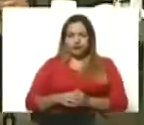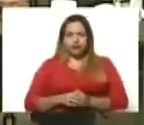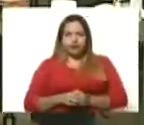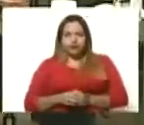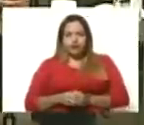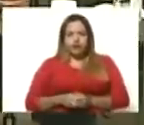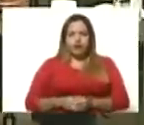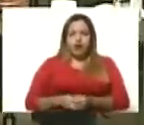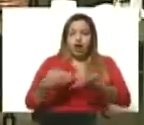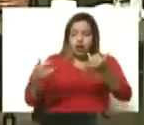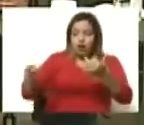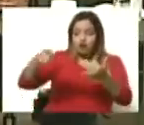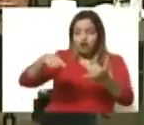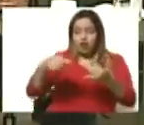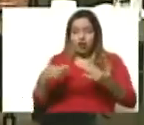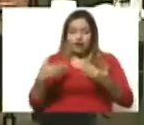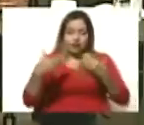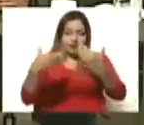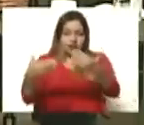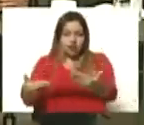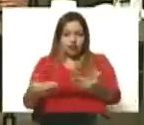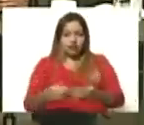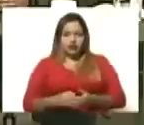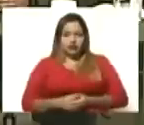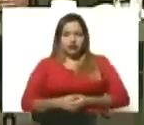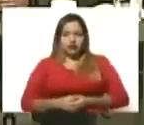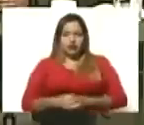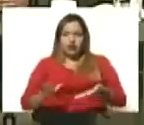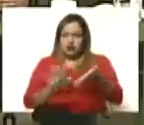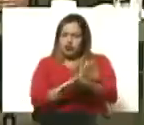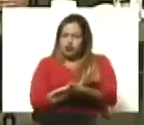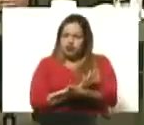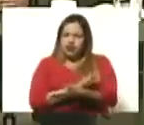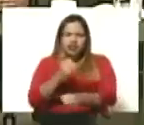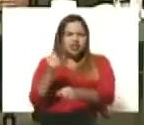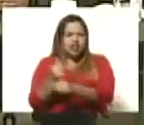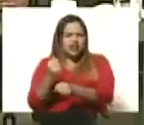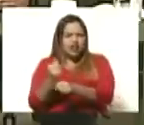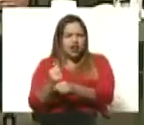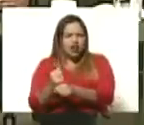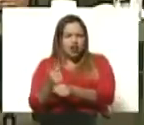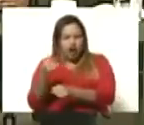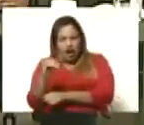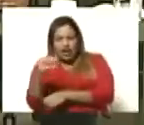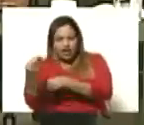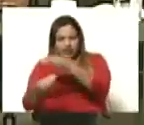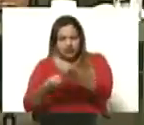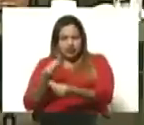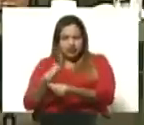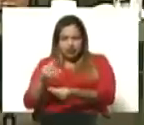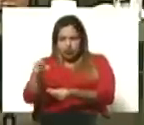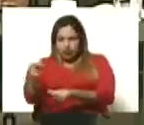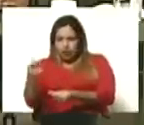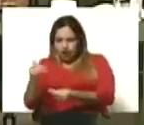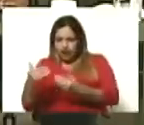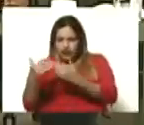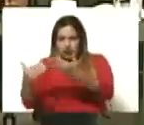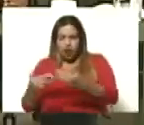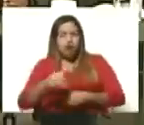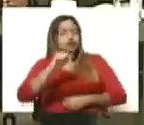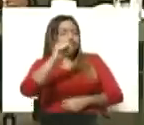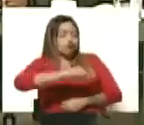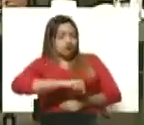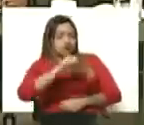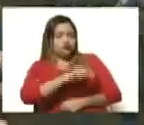Ya ustedes han avanzado en la proyección de las obras que vamos a tener que hacer. Correcto,